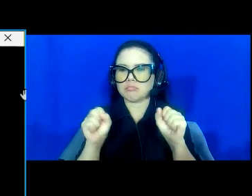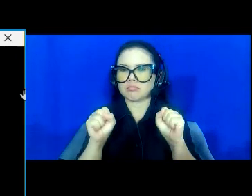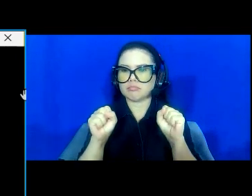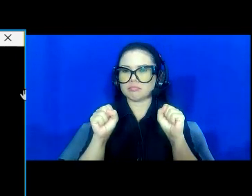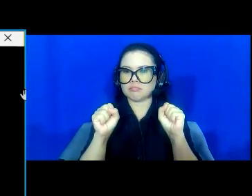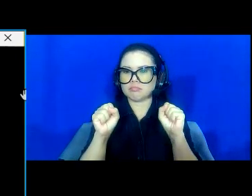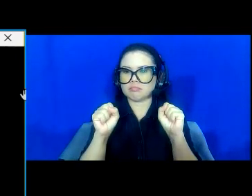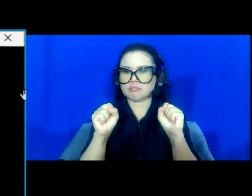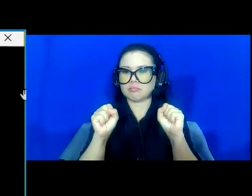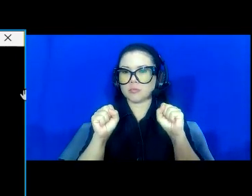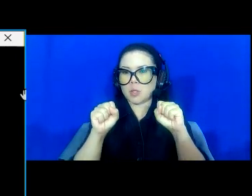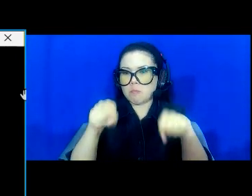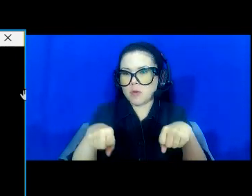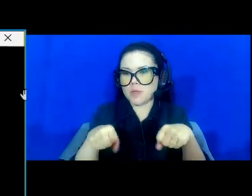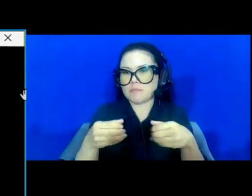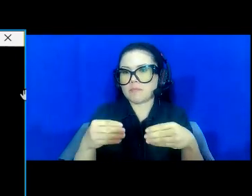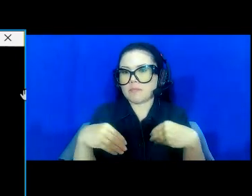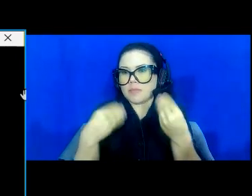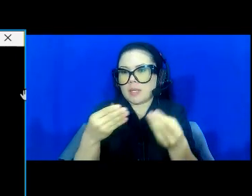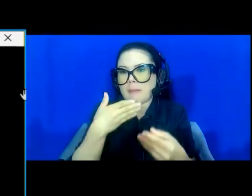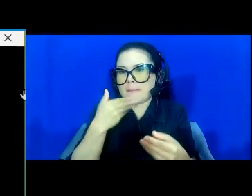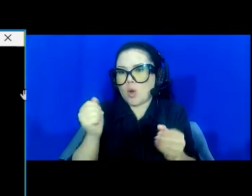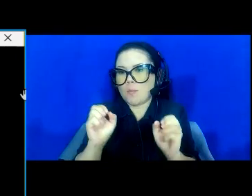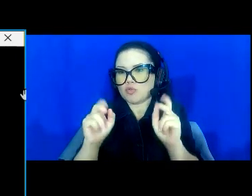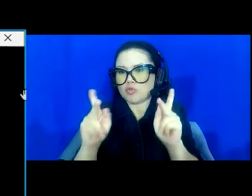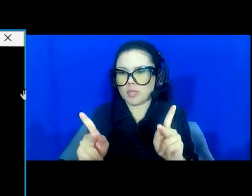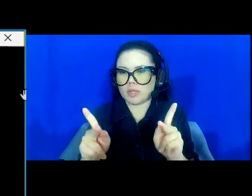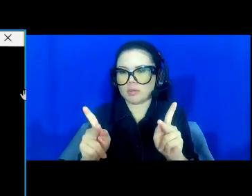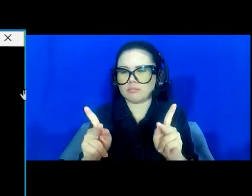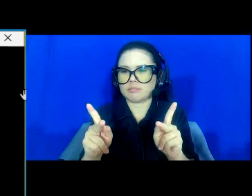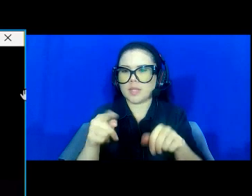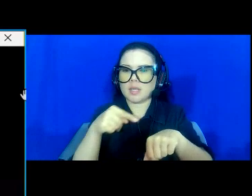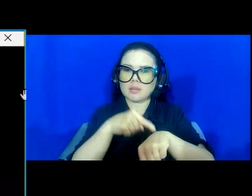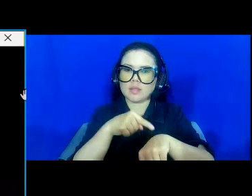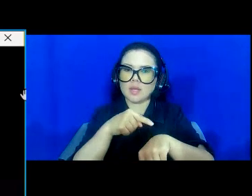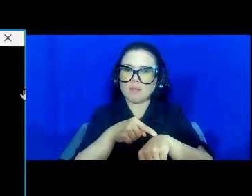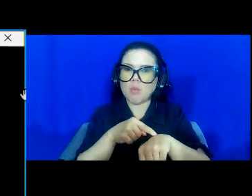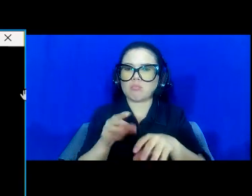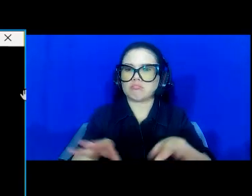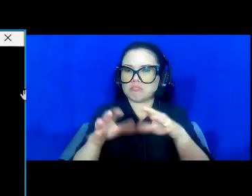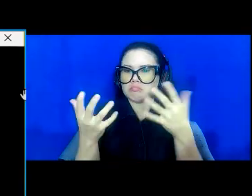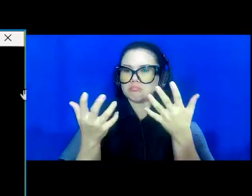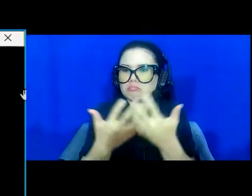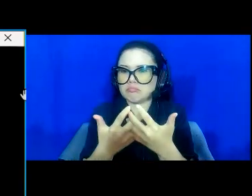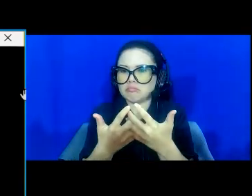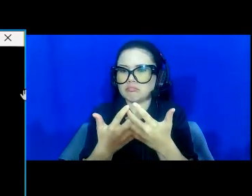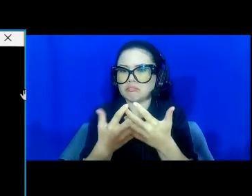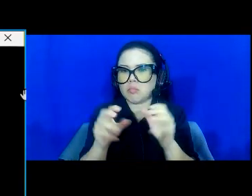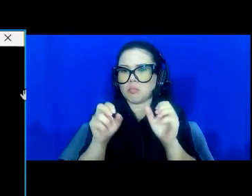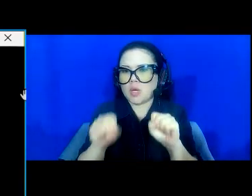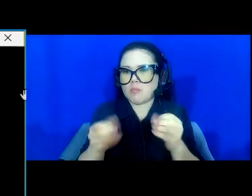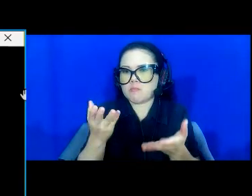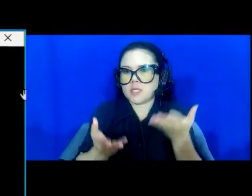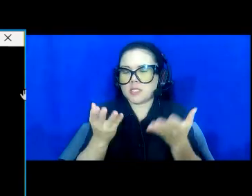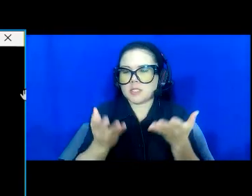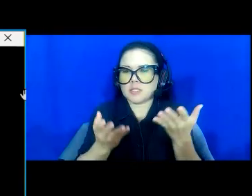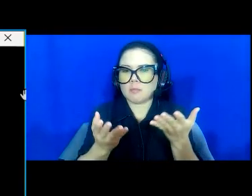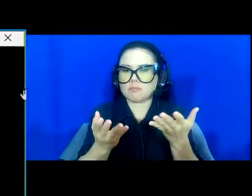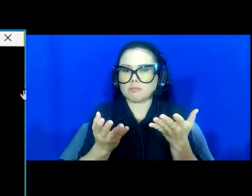una mejor oportunidad a la entidad de que al momento de implementar, pues quizás pudieran cubrir un poquito más de las bases que